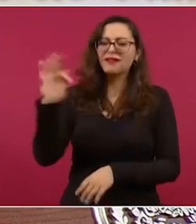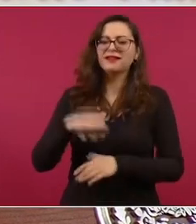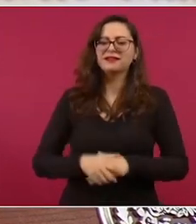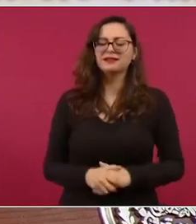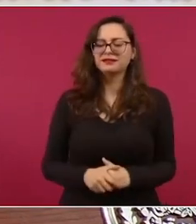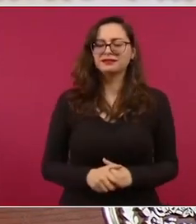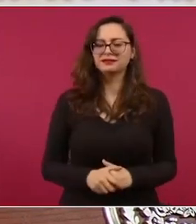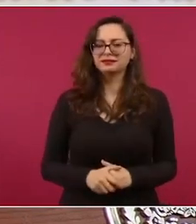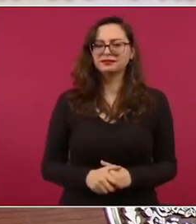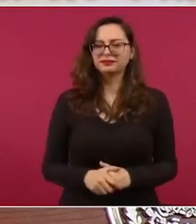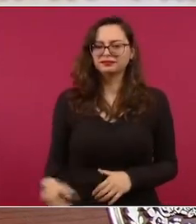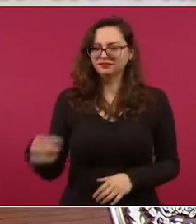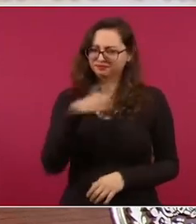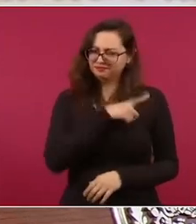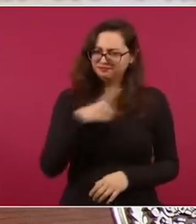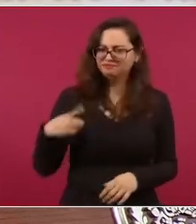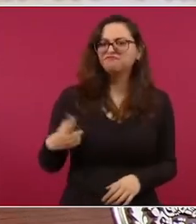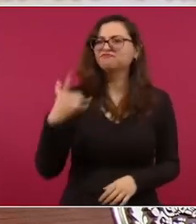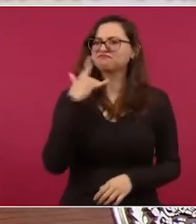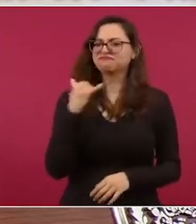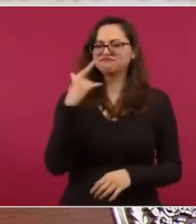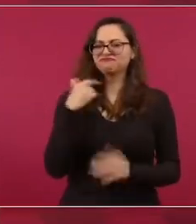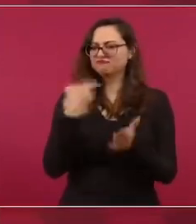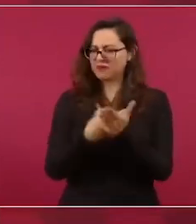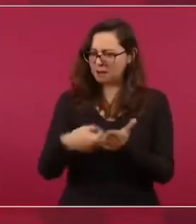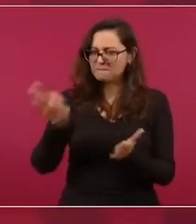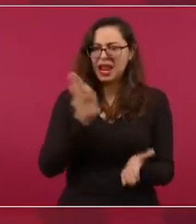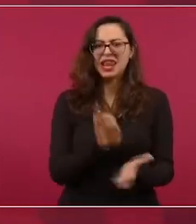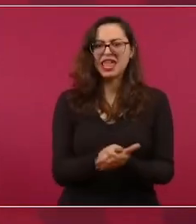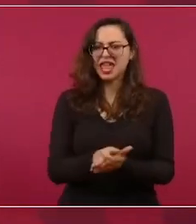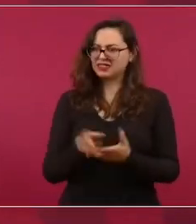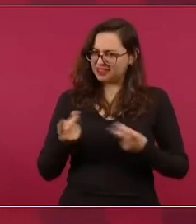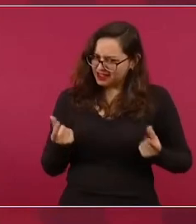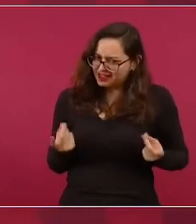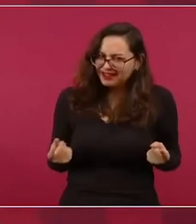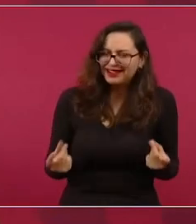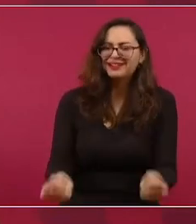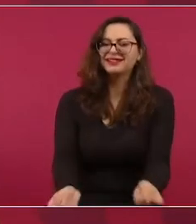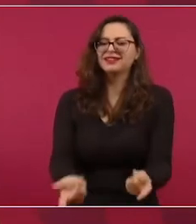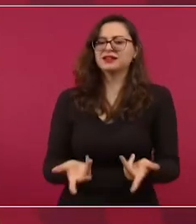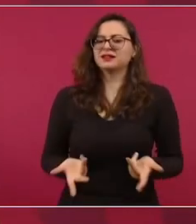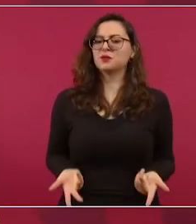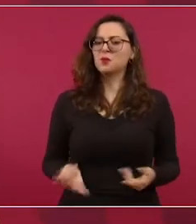que hay que echarse para adelante siempre,